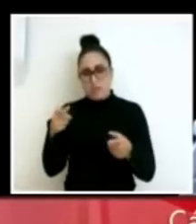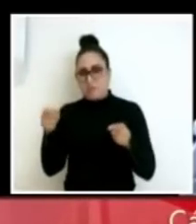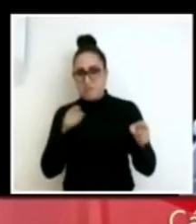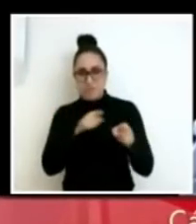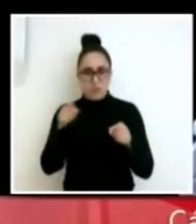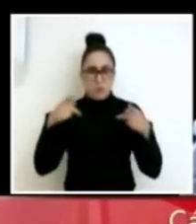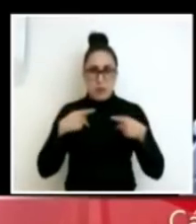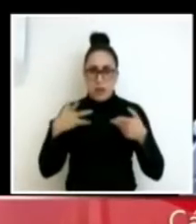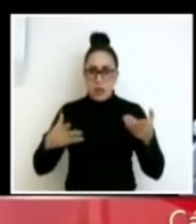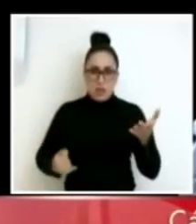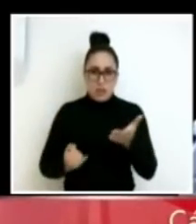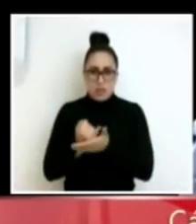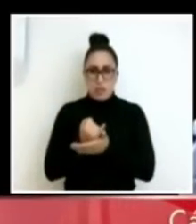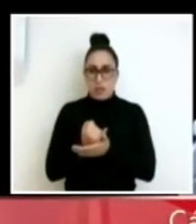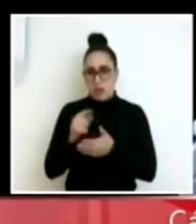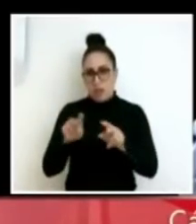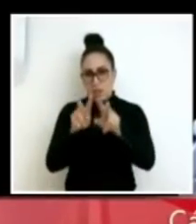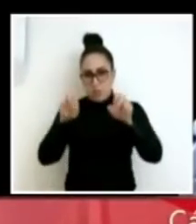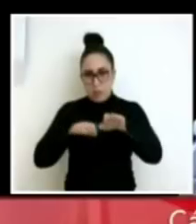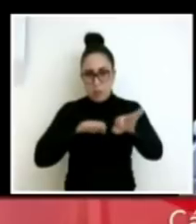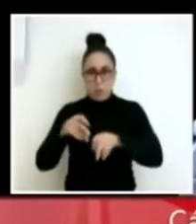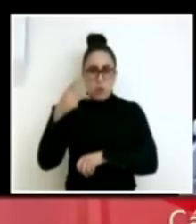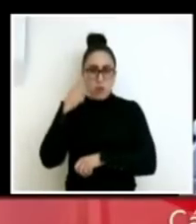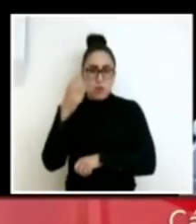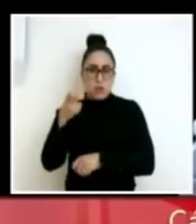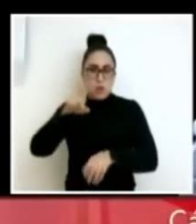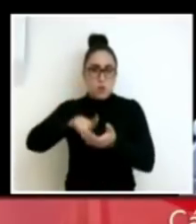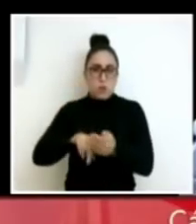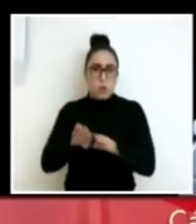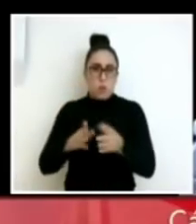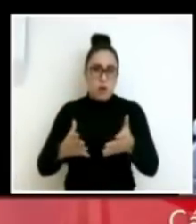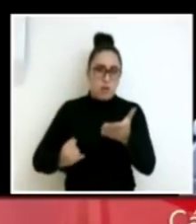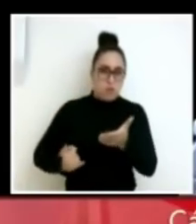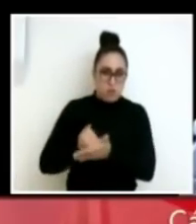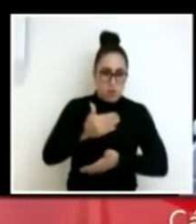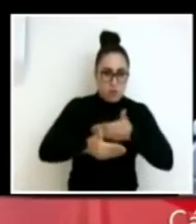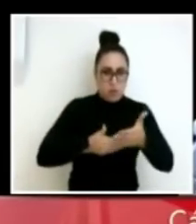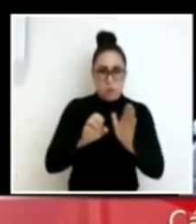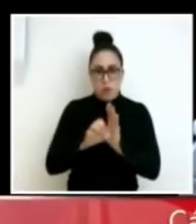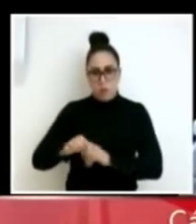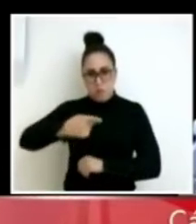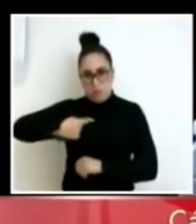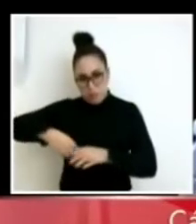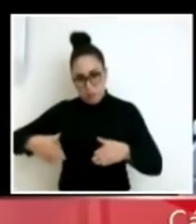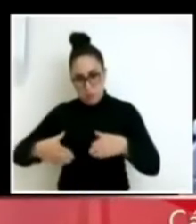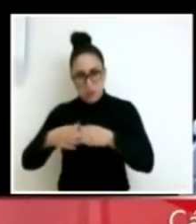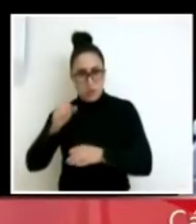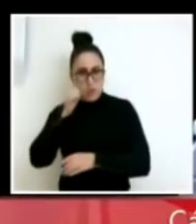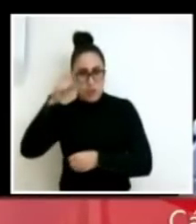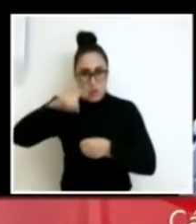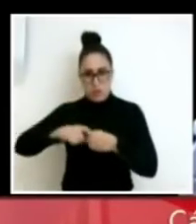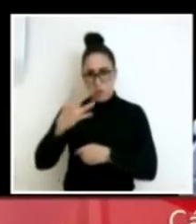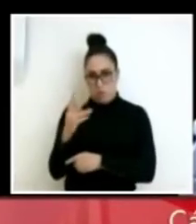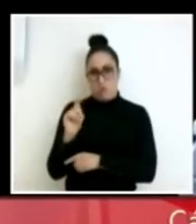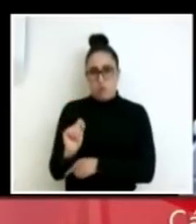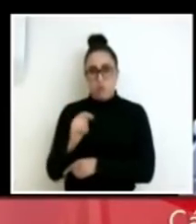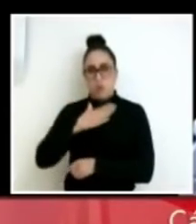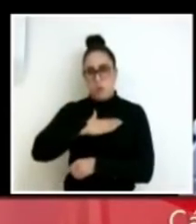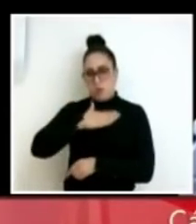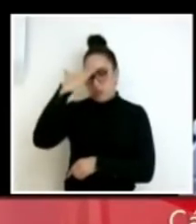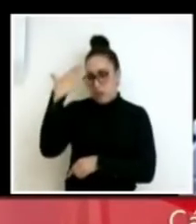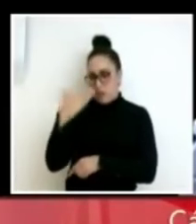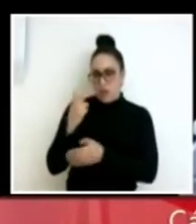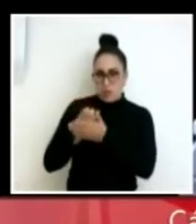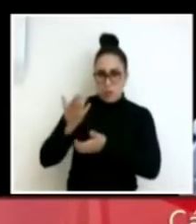entre otras cosas, es la toma de decisiones. Nosotras y nosotros, los senadores de la Cuarta Transformación, estamos convencidos de que esta